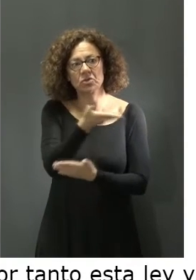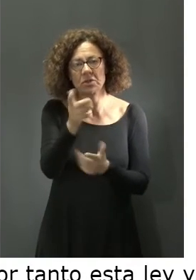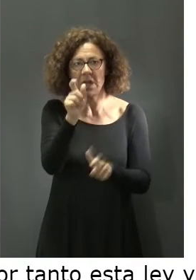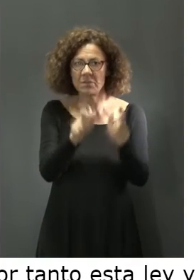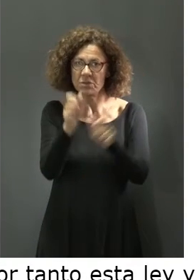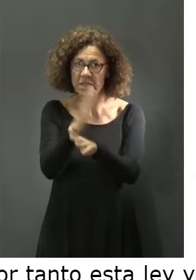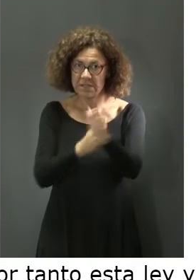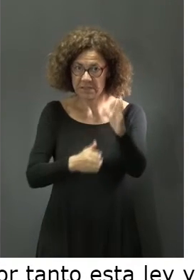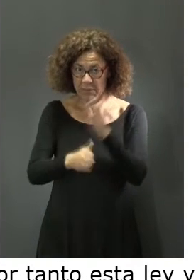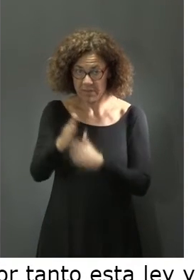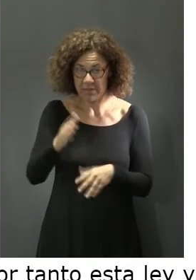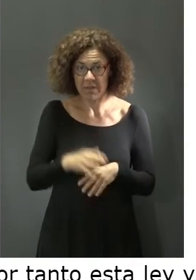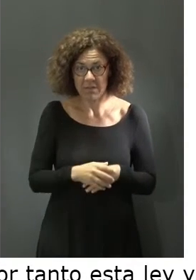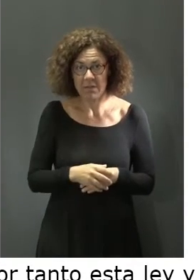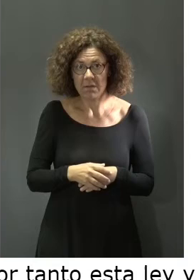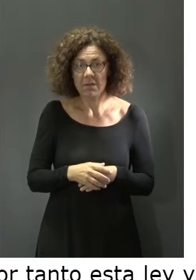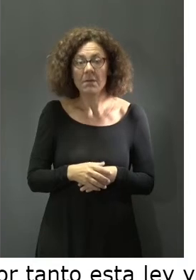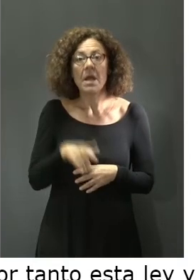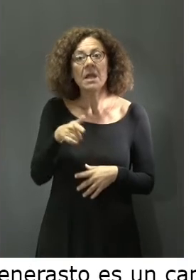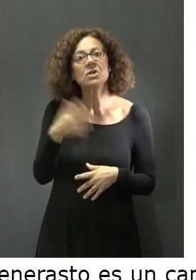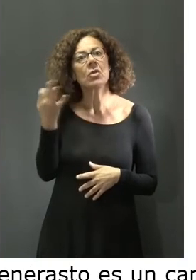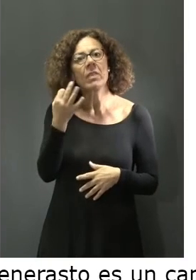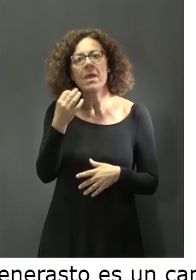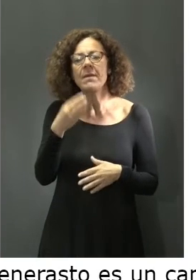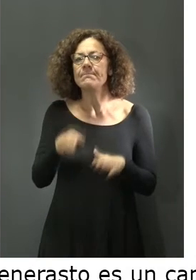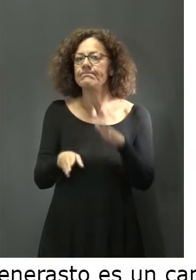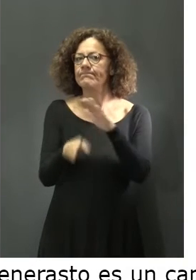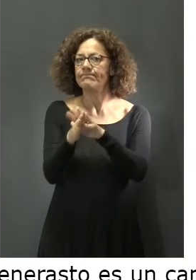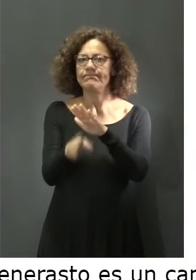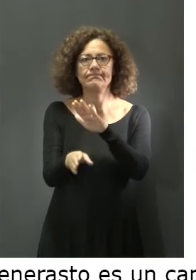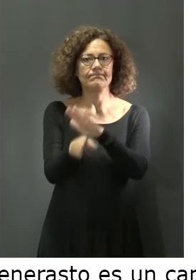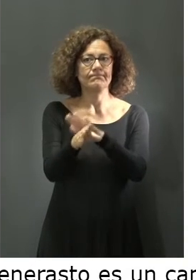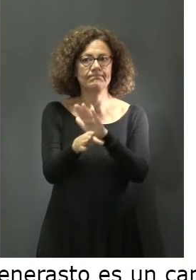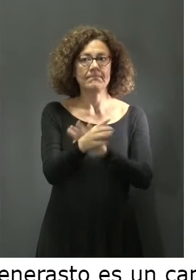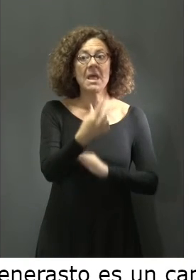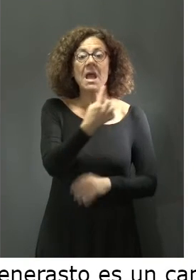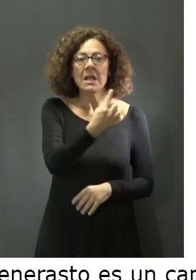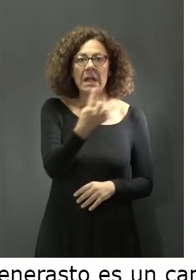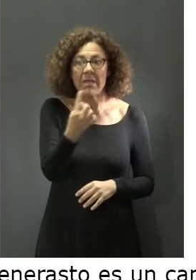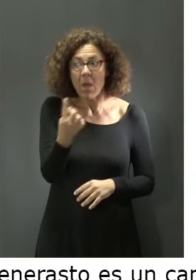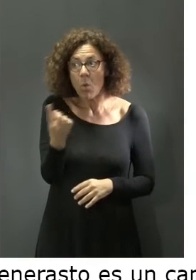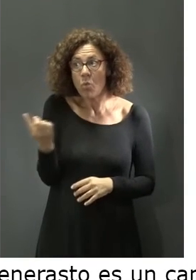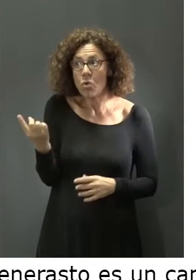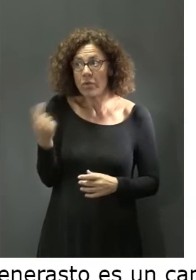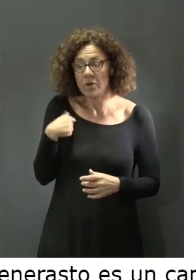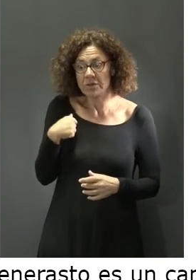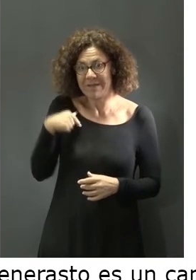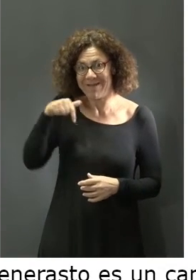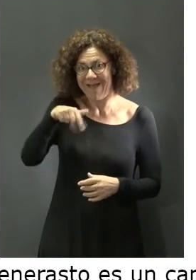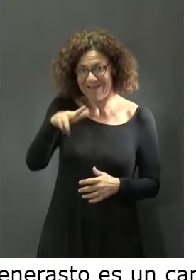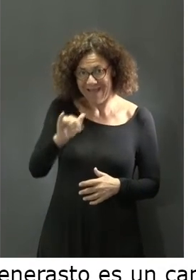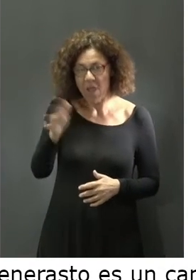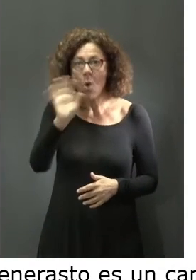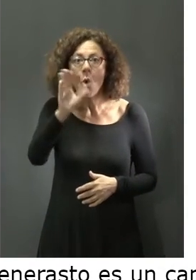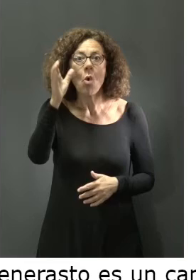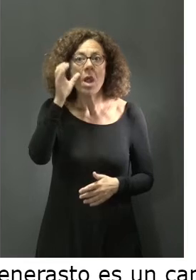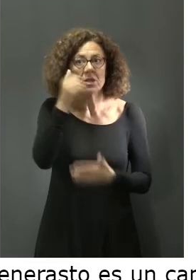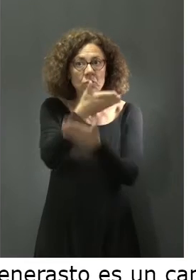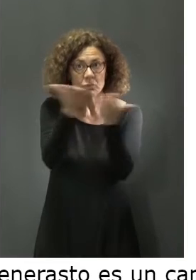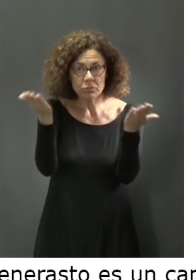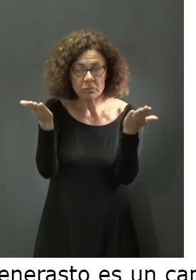con discapacidad que debe continuar y desde luego cada uno de los que estamos aquí o de los que nos